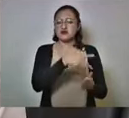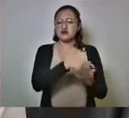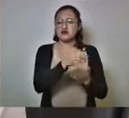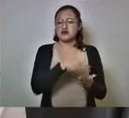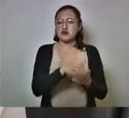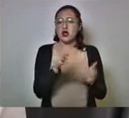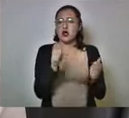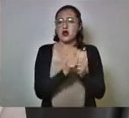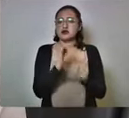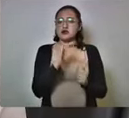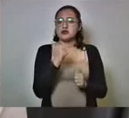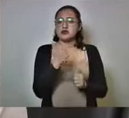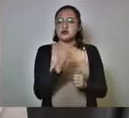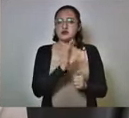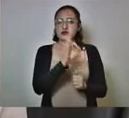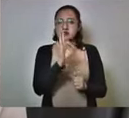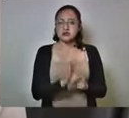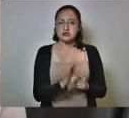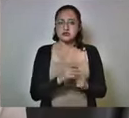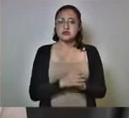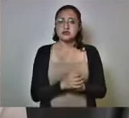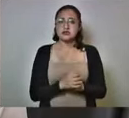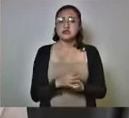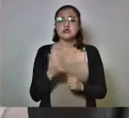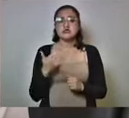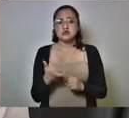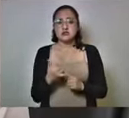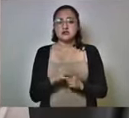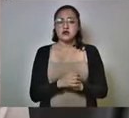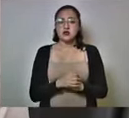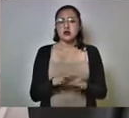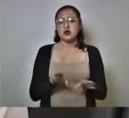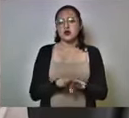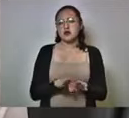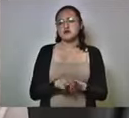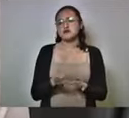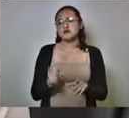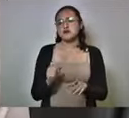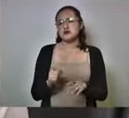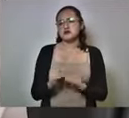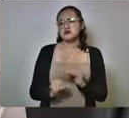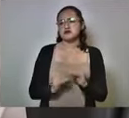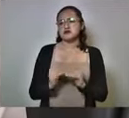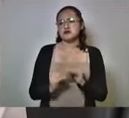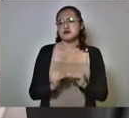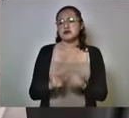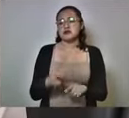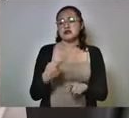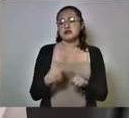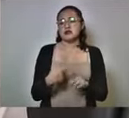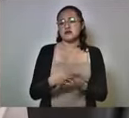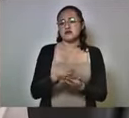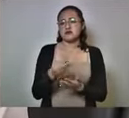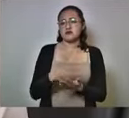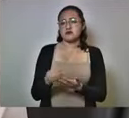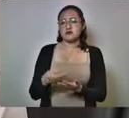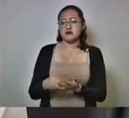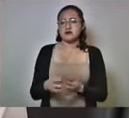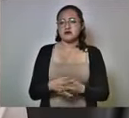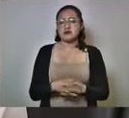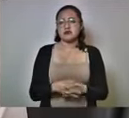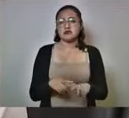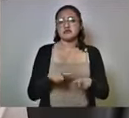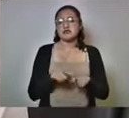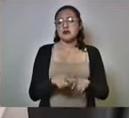el 56%, y como ya es una constante, la transmisión comunitaria